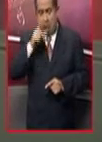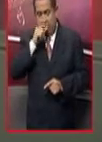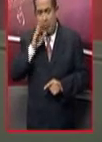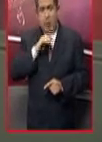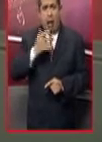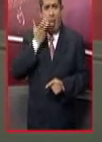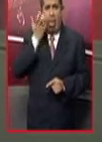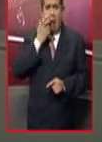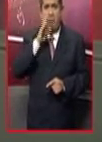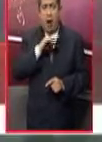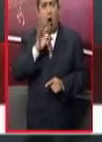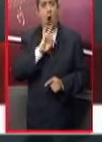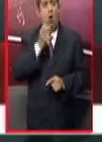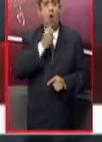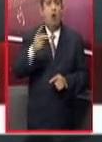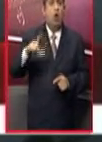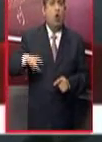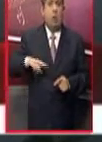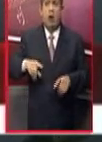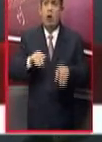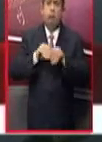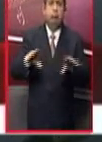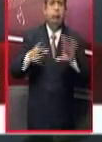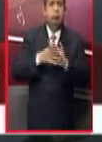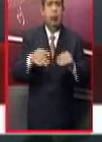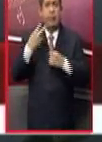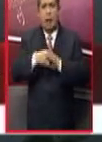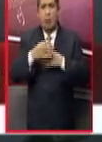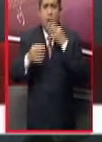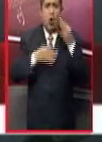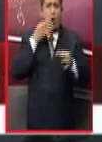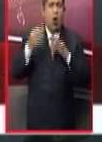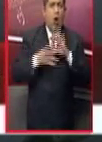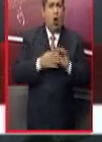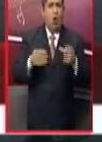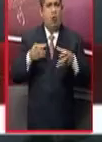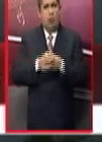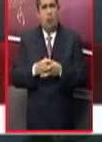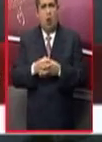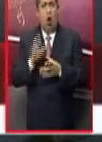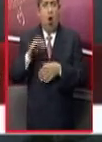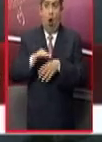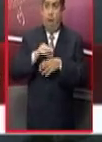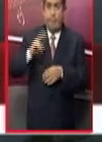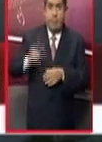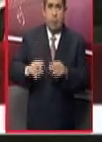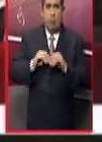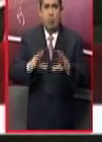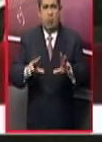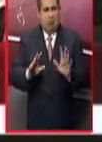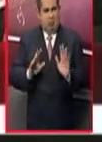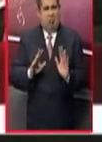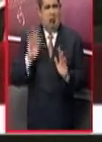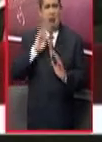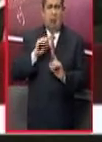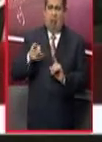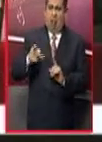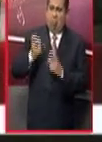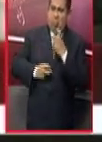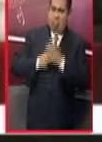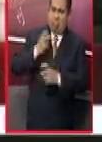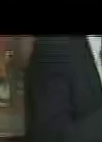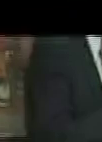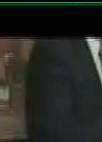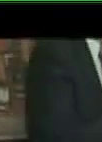sido difundida por prestadores de servicios de radiodifusión o televisión y audios restringidos durante una transmisión en vivo le haya causado un determinado tipo de